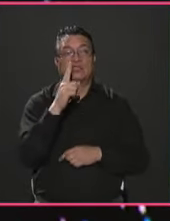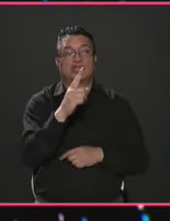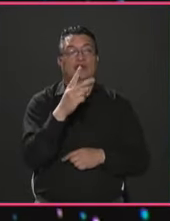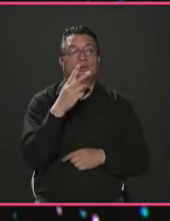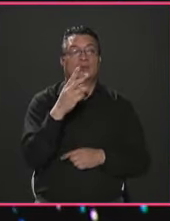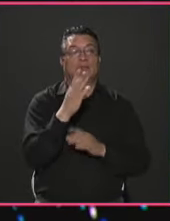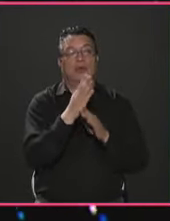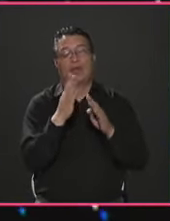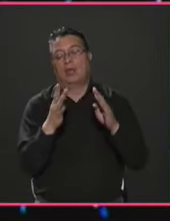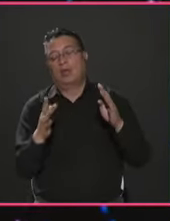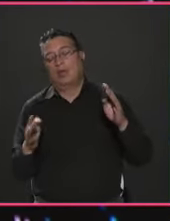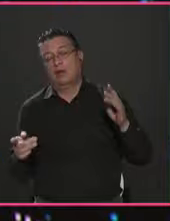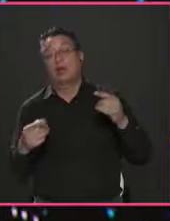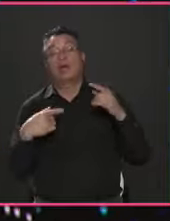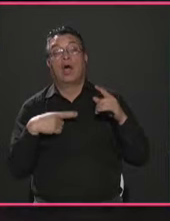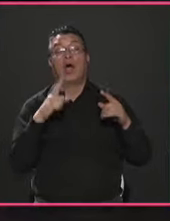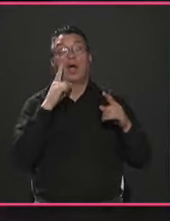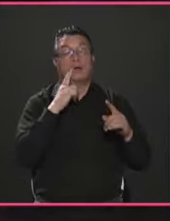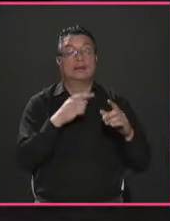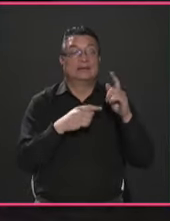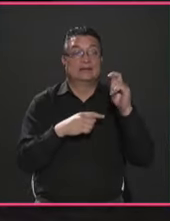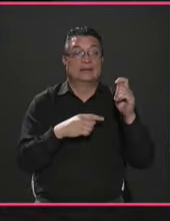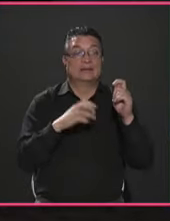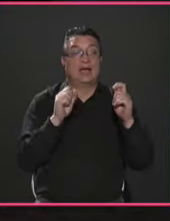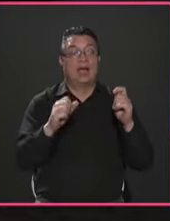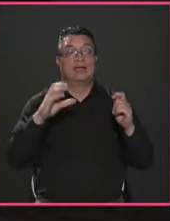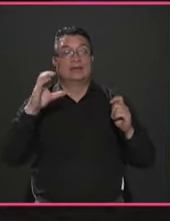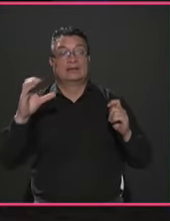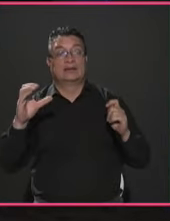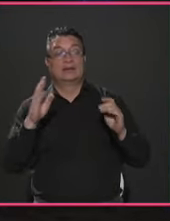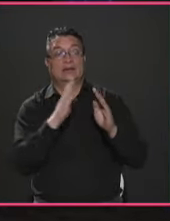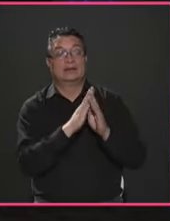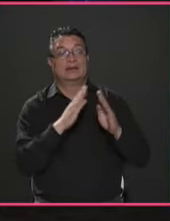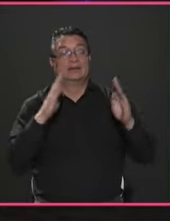millones no no lo voy a leer que va de la t a la C